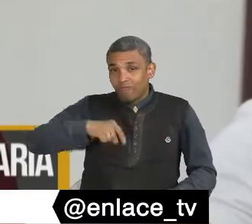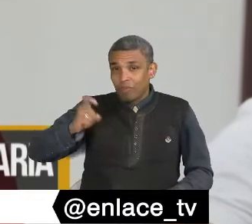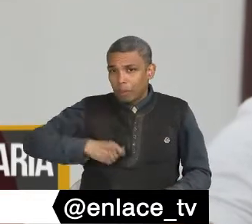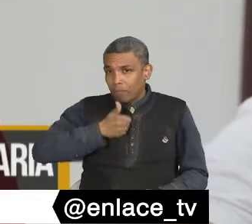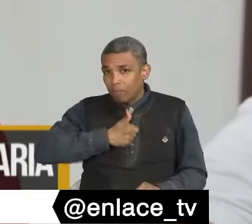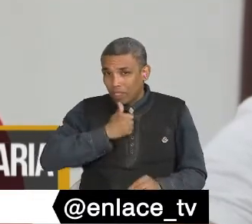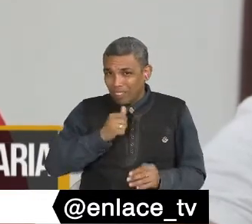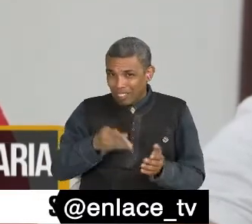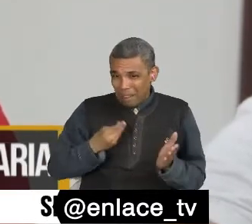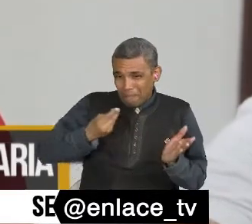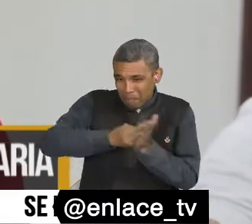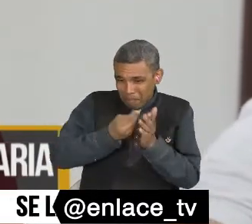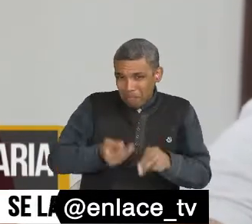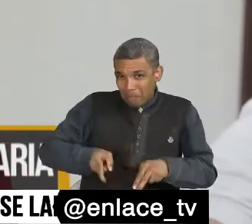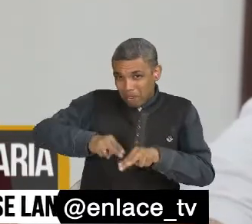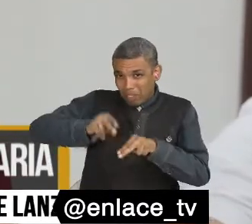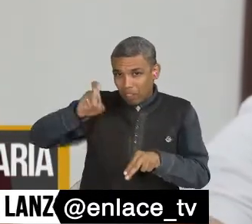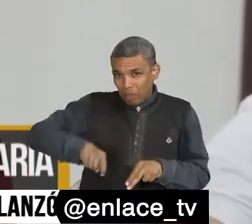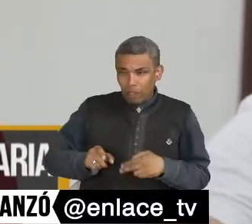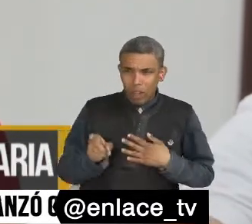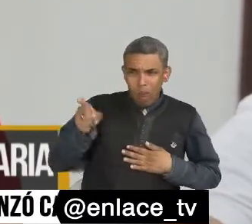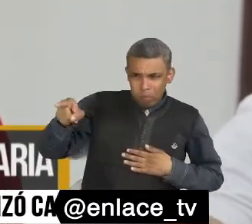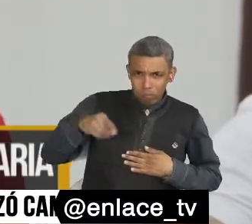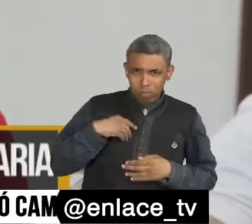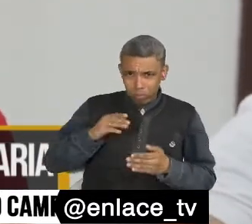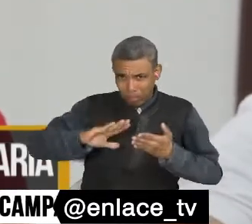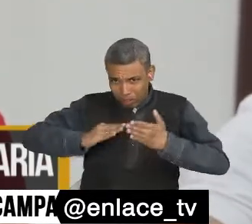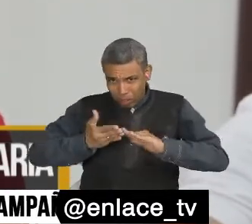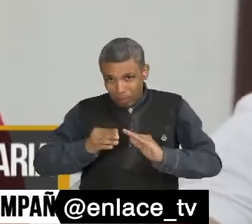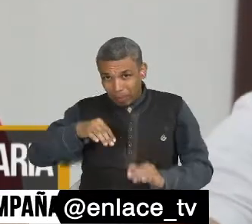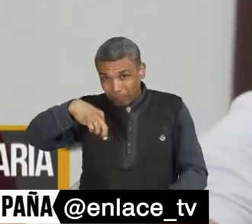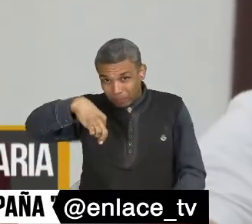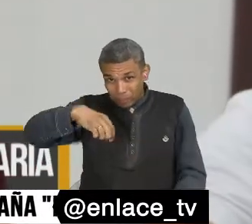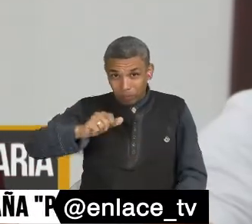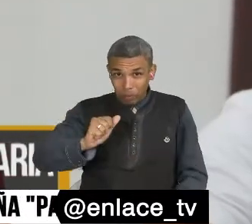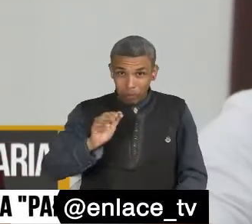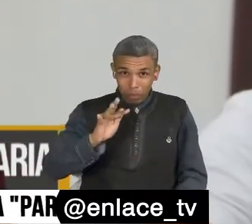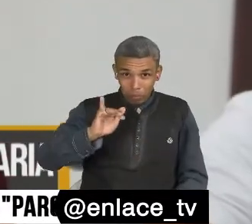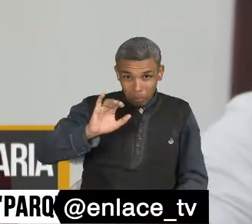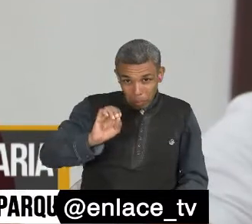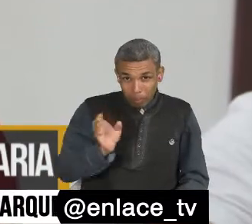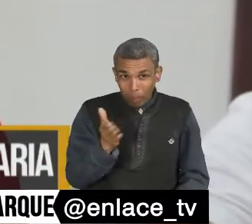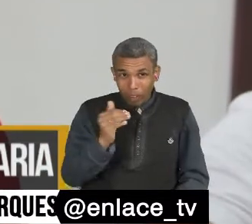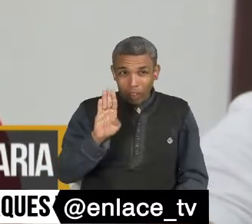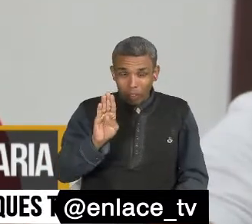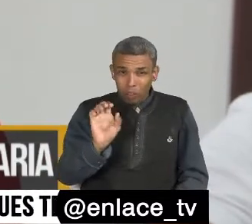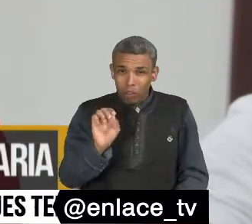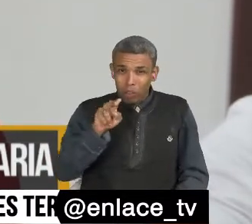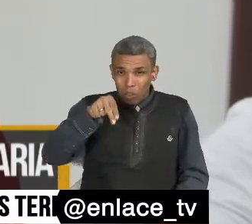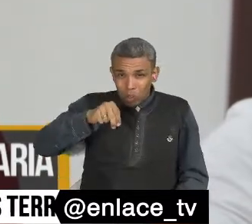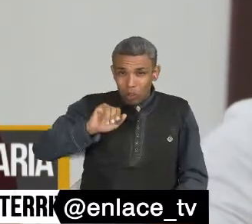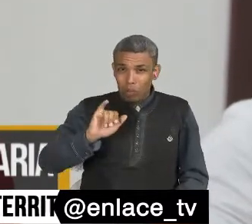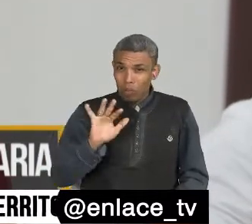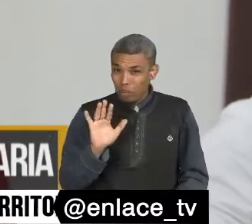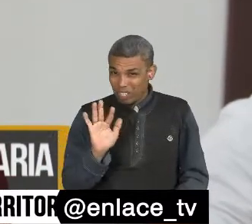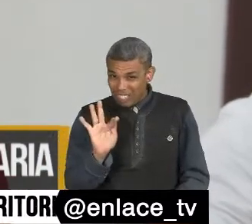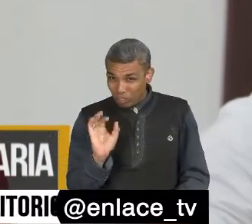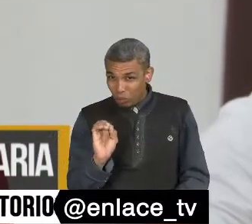paciencia más de la que han tenido, pero con eso inicia ya la solución definitiva. Mientras tanto, a